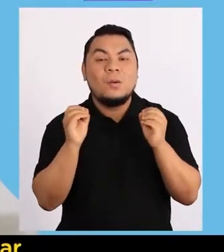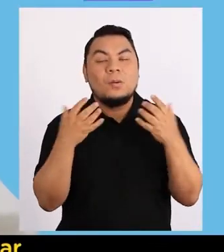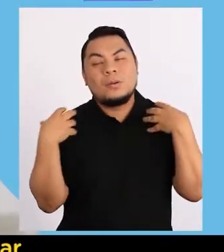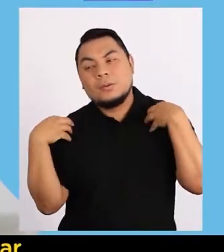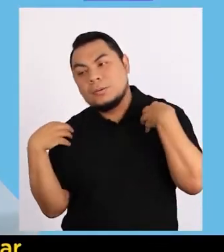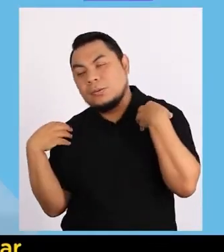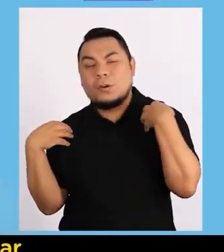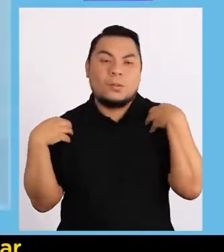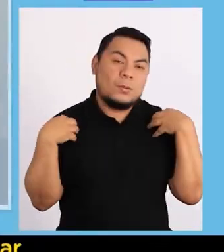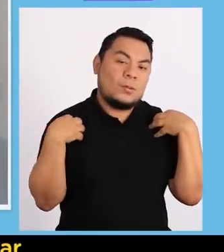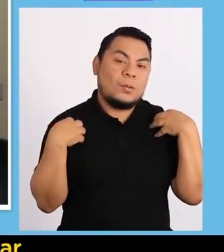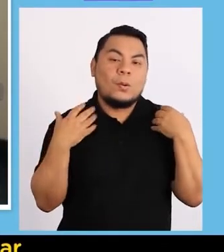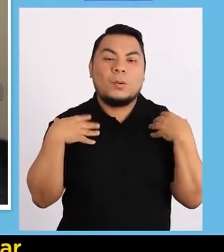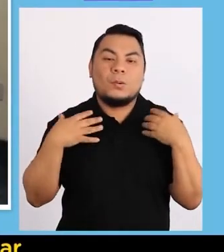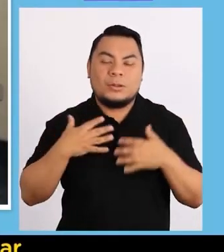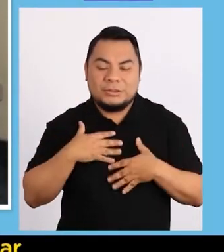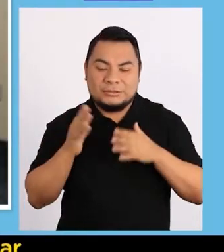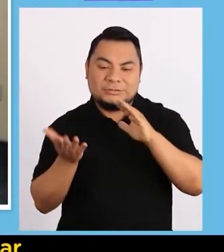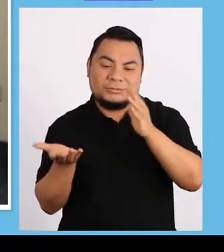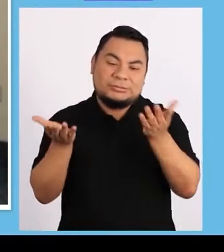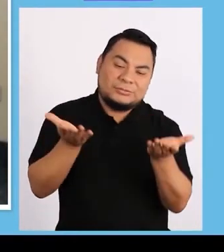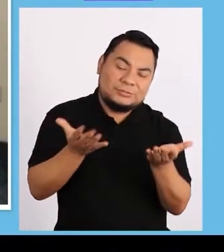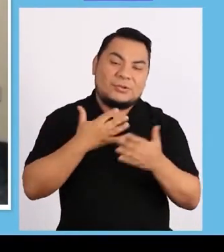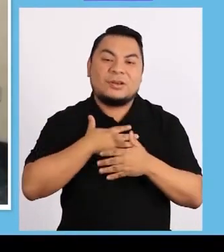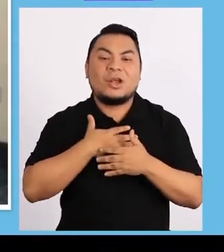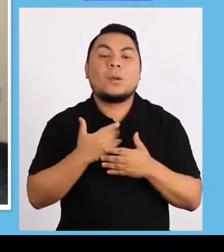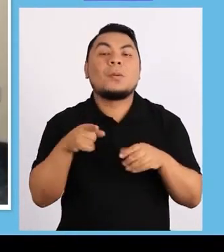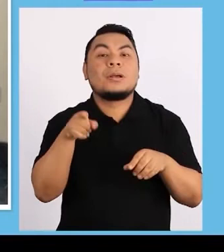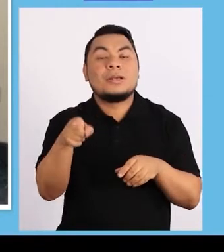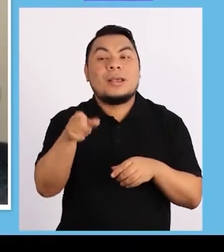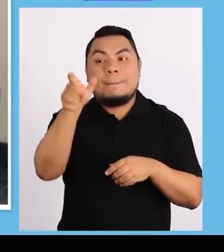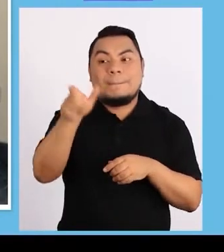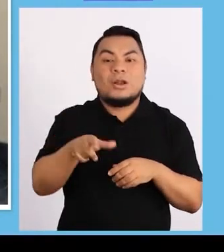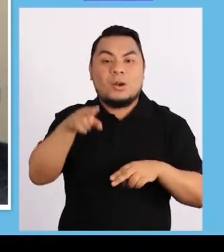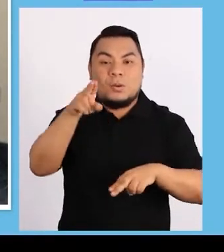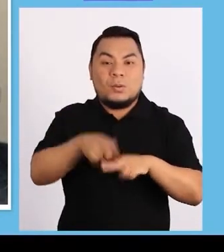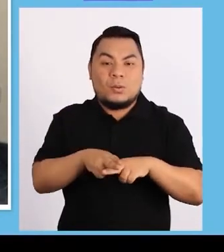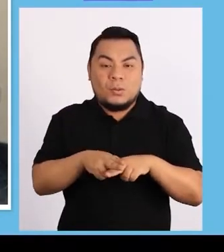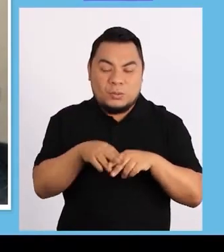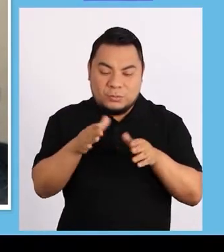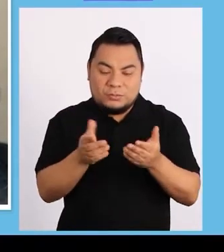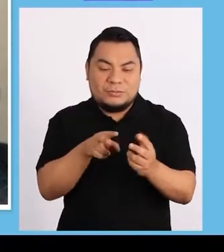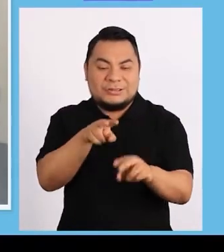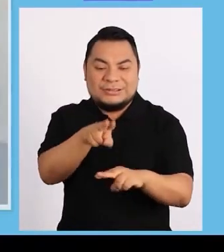boca arriba, y el adulto puede estar sentado al lado de sus pies.